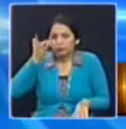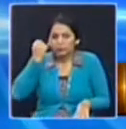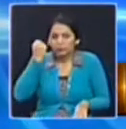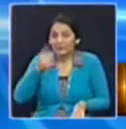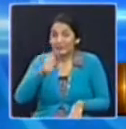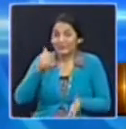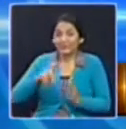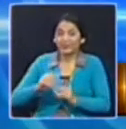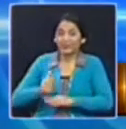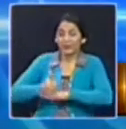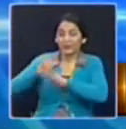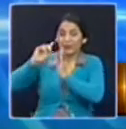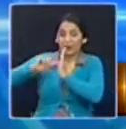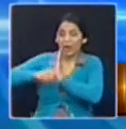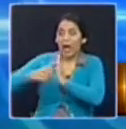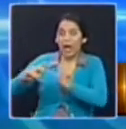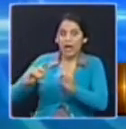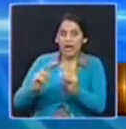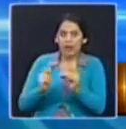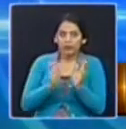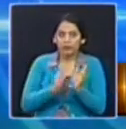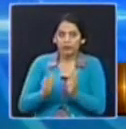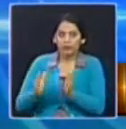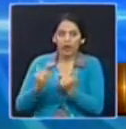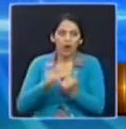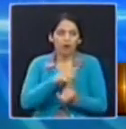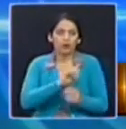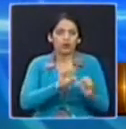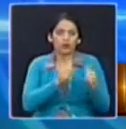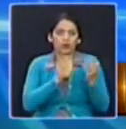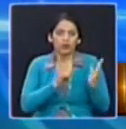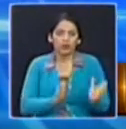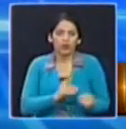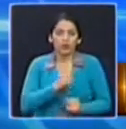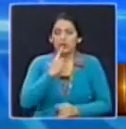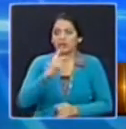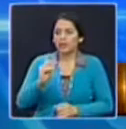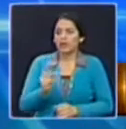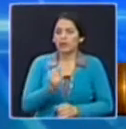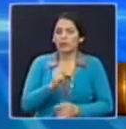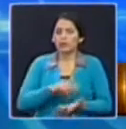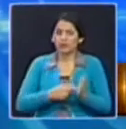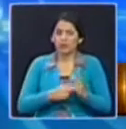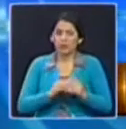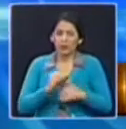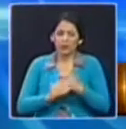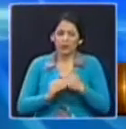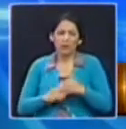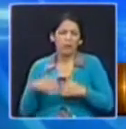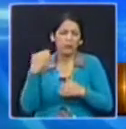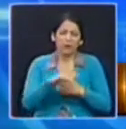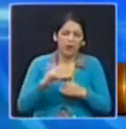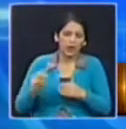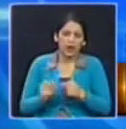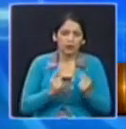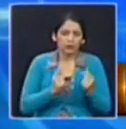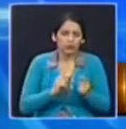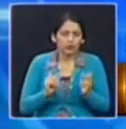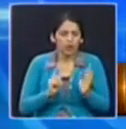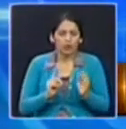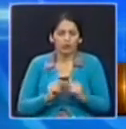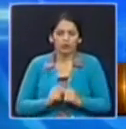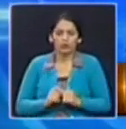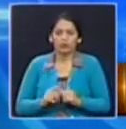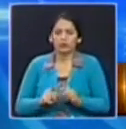asambleísta Donoso, al momento de decir breve, pues sea saltarse el proceso, no revisar las pruebas. Hay que seguir un proceso. Pero hay que cumplir